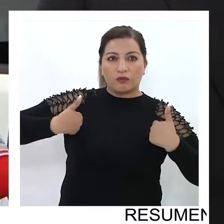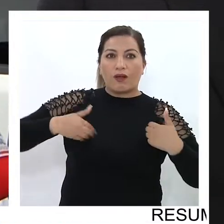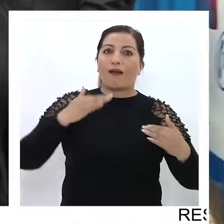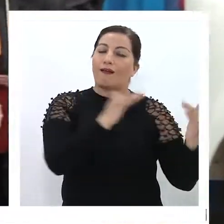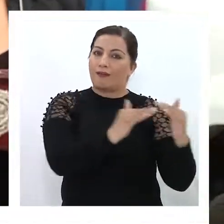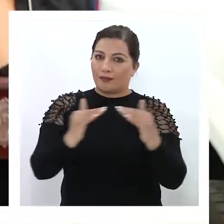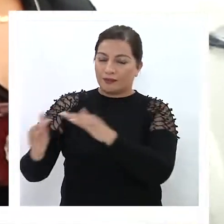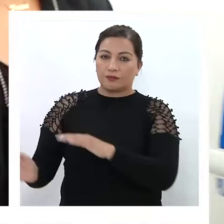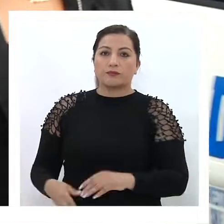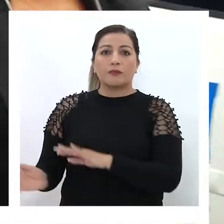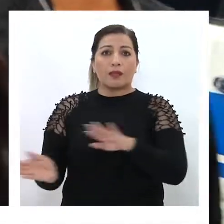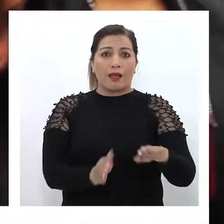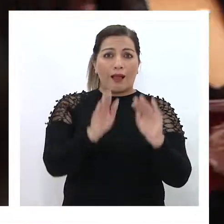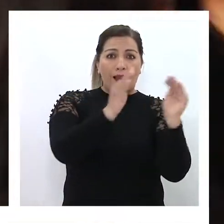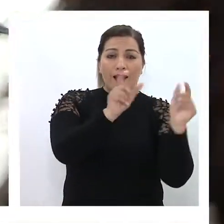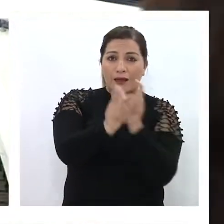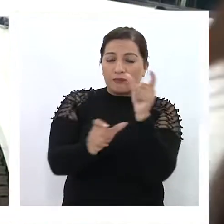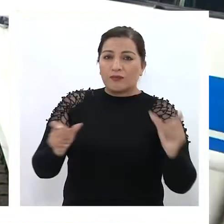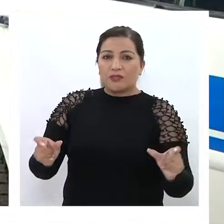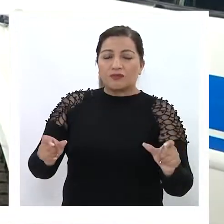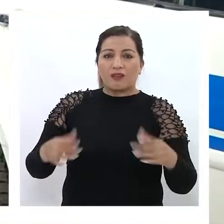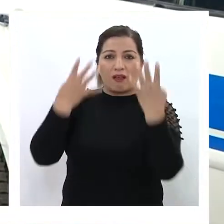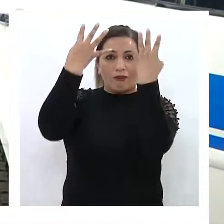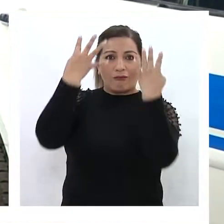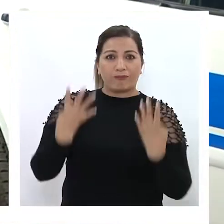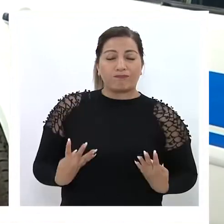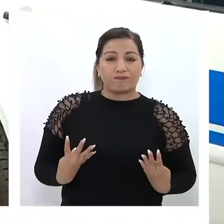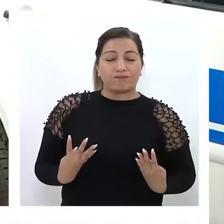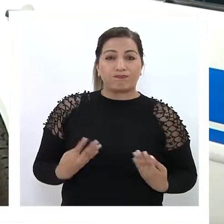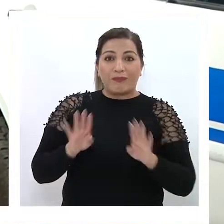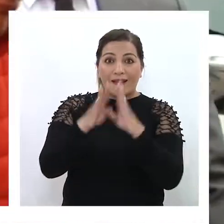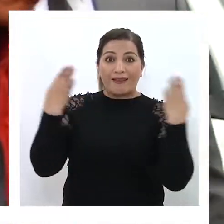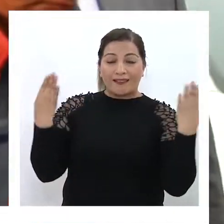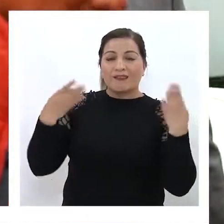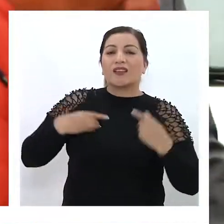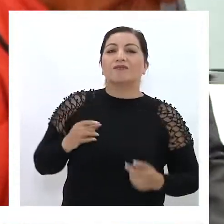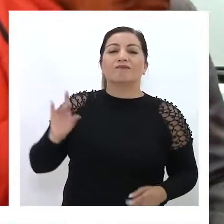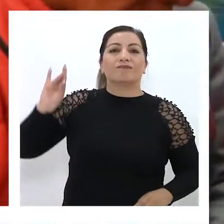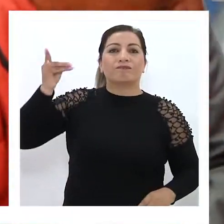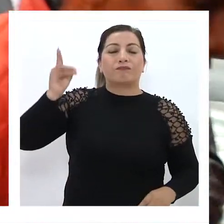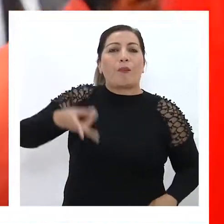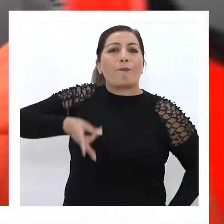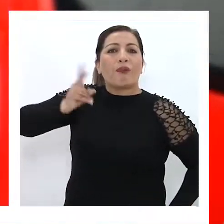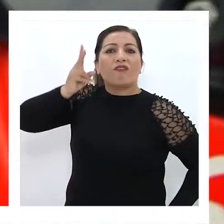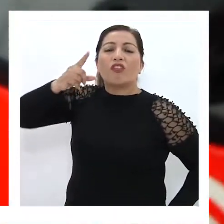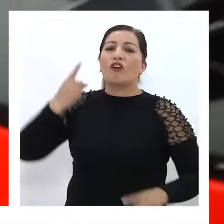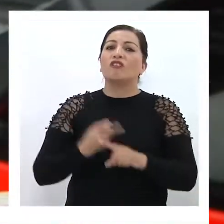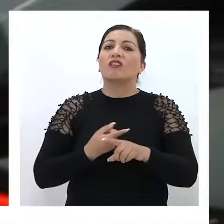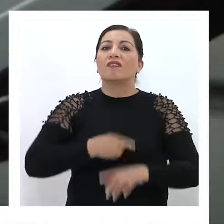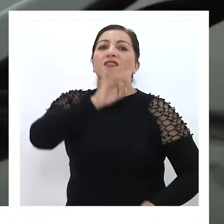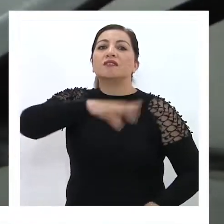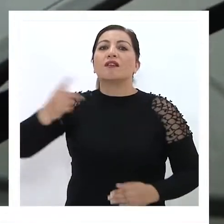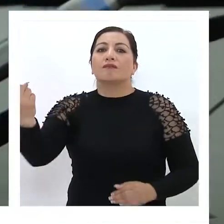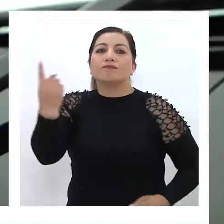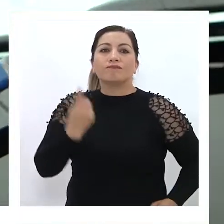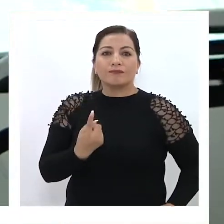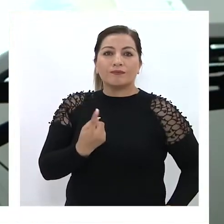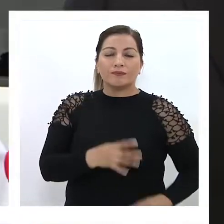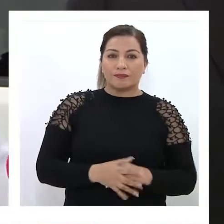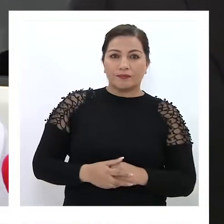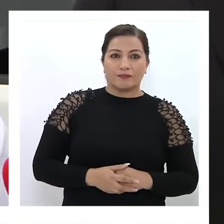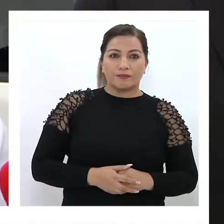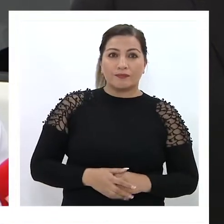a nuestros barrios. Estas personas, una vez entregadas en su país de origen, tendrán prohibición de ingresar nuevamente a Chile.